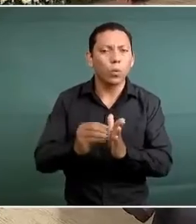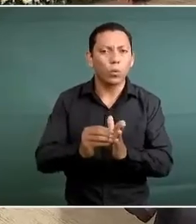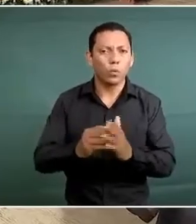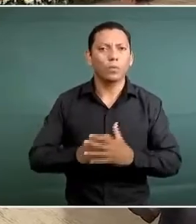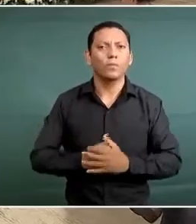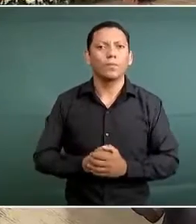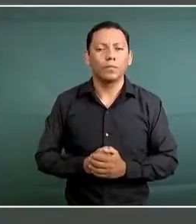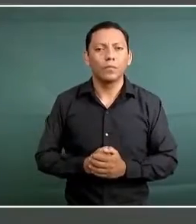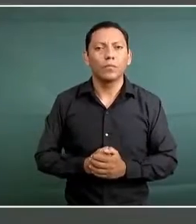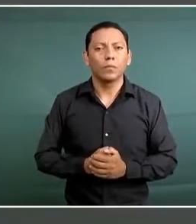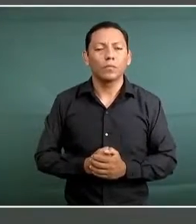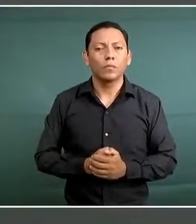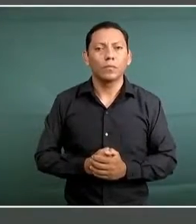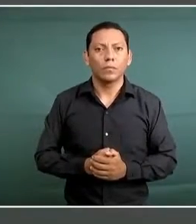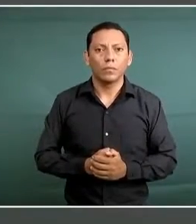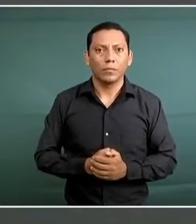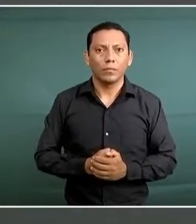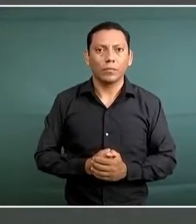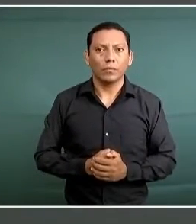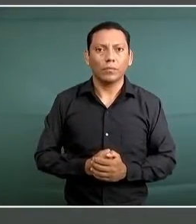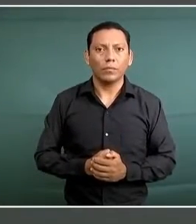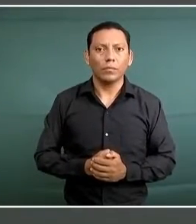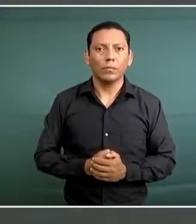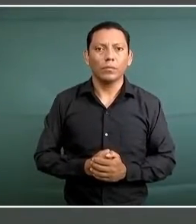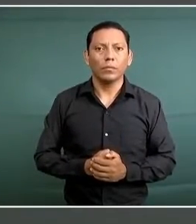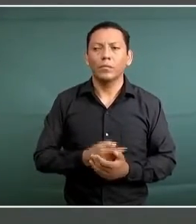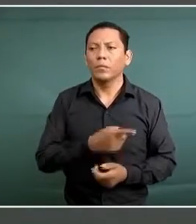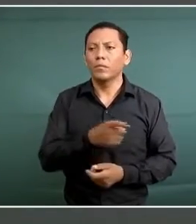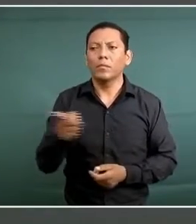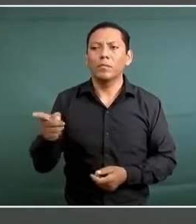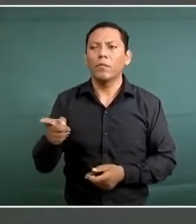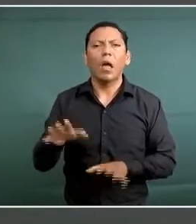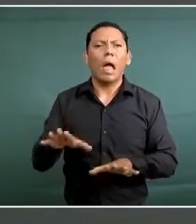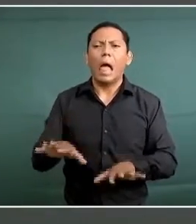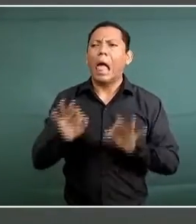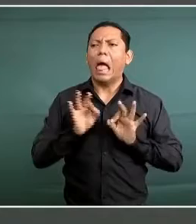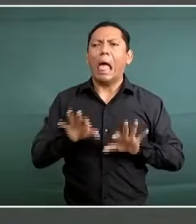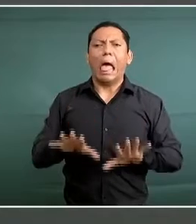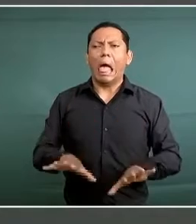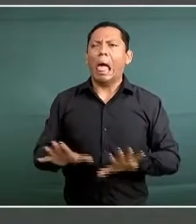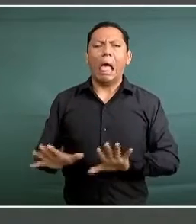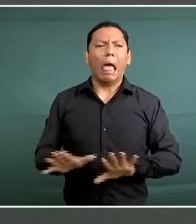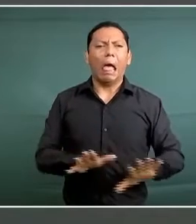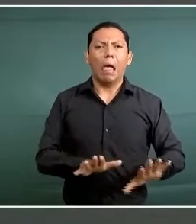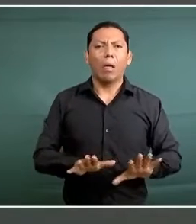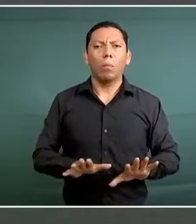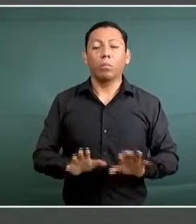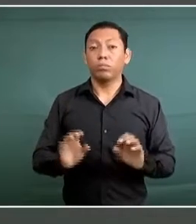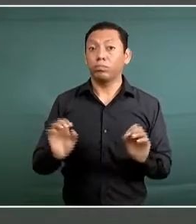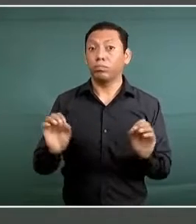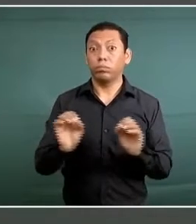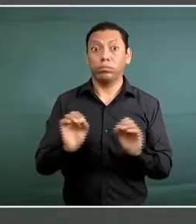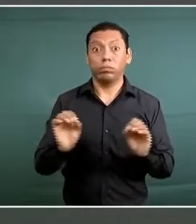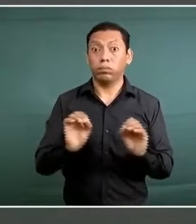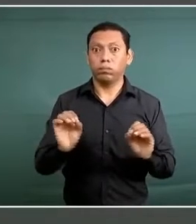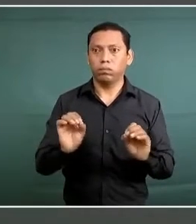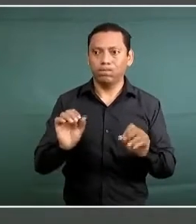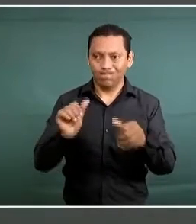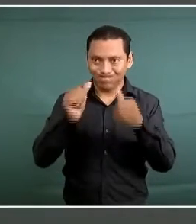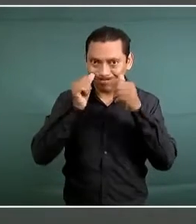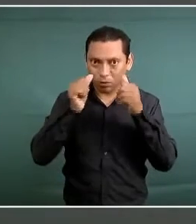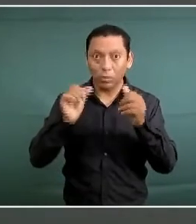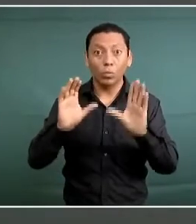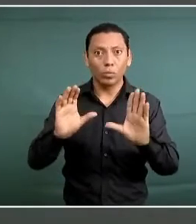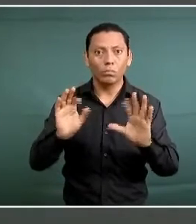no relajar la disciplina mantener la sana